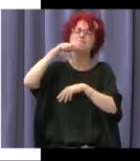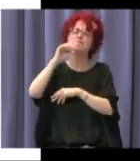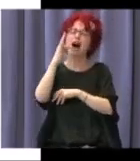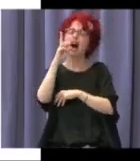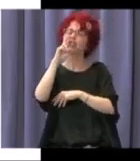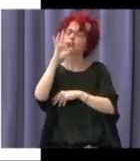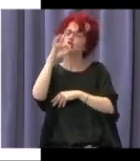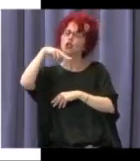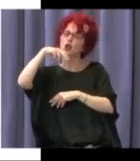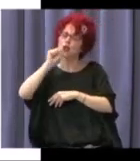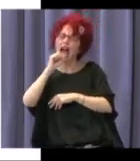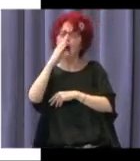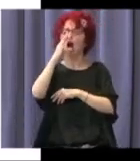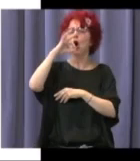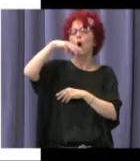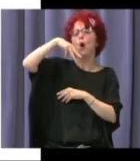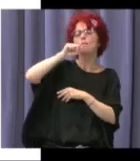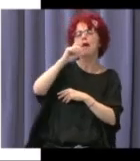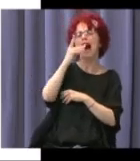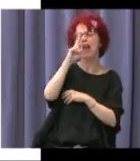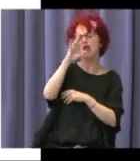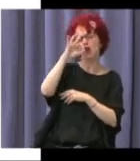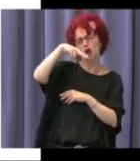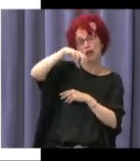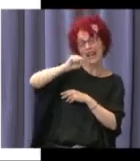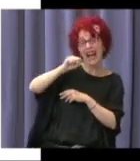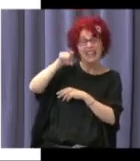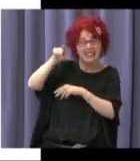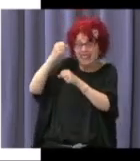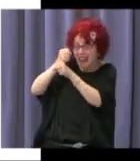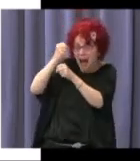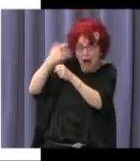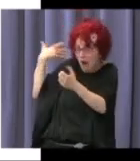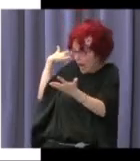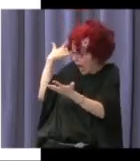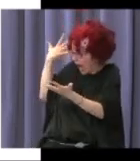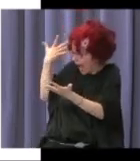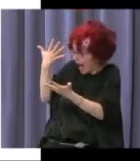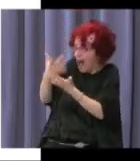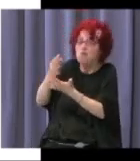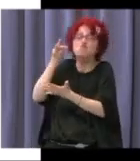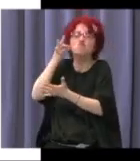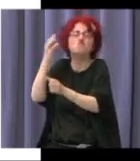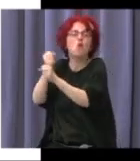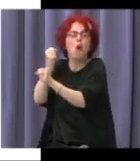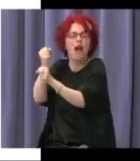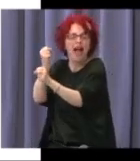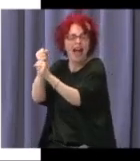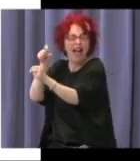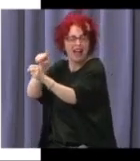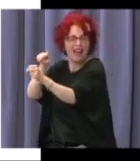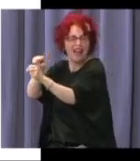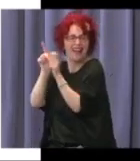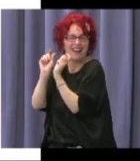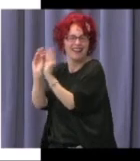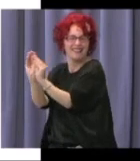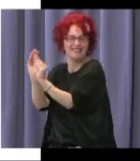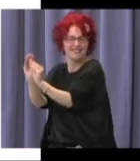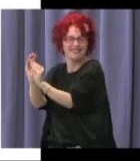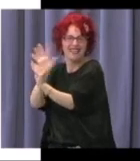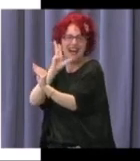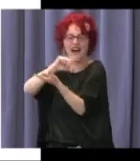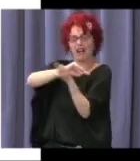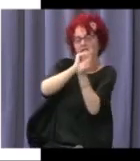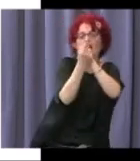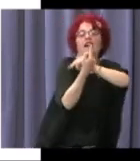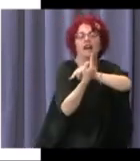que han hecho solo las mujeres y que después, cuando el hombre ha pasado a desempeñar ese papel, se ha creado la palabra en